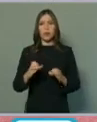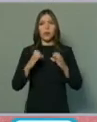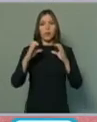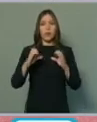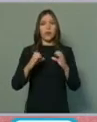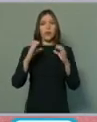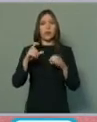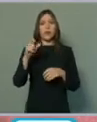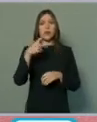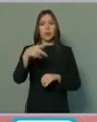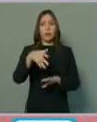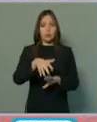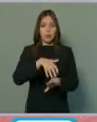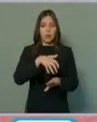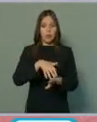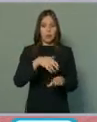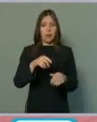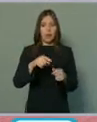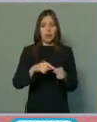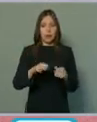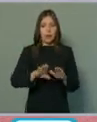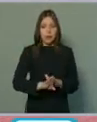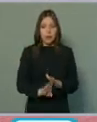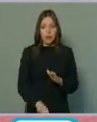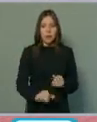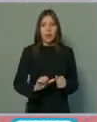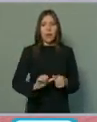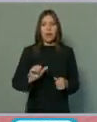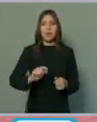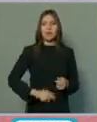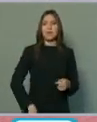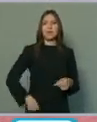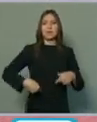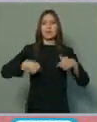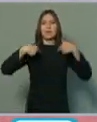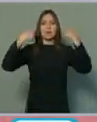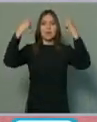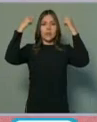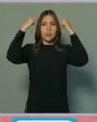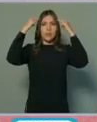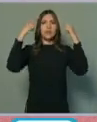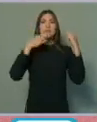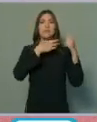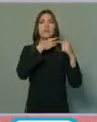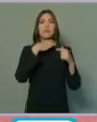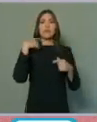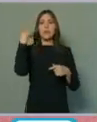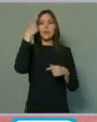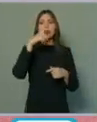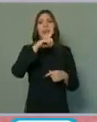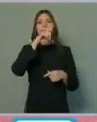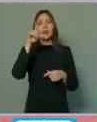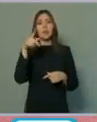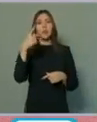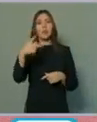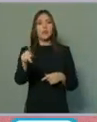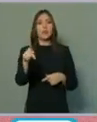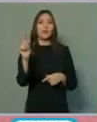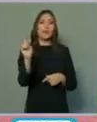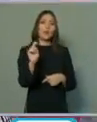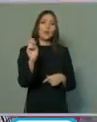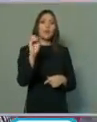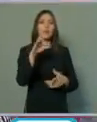la punta del dedo gordo hasta tu cabeza, tu cuello, tu cara. Y después invitar a tu pareja a que te explore. Y para